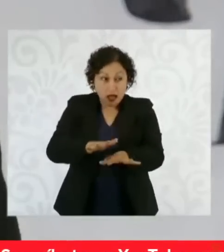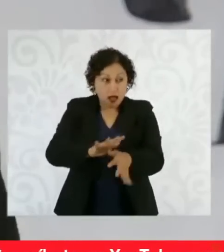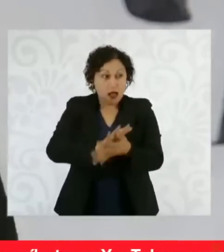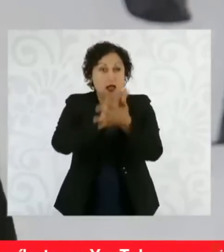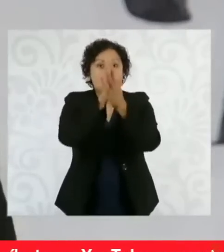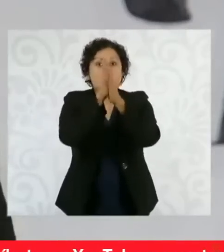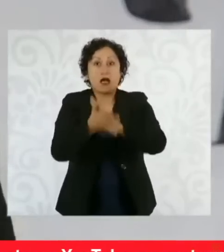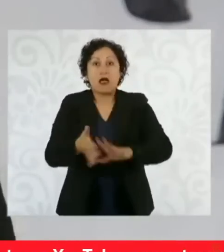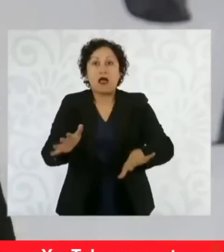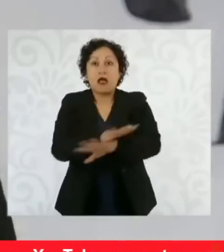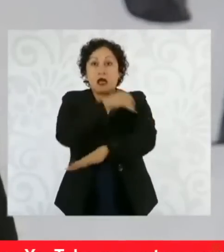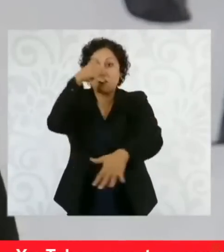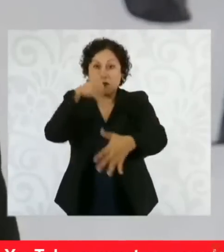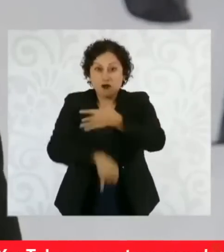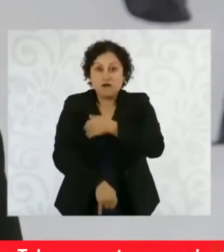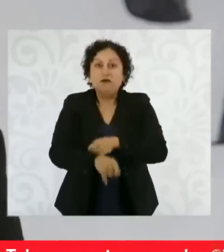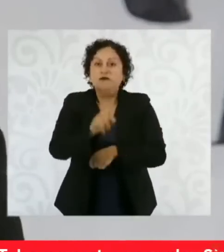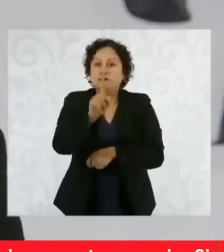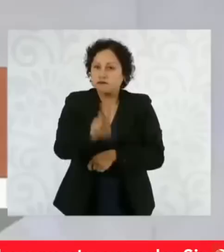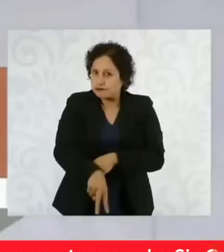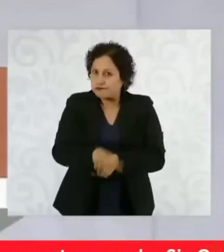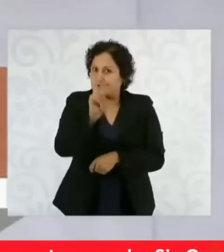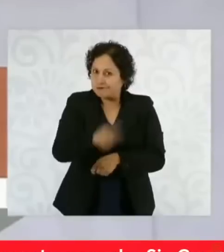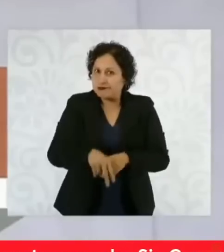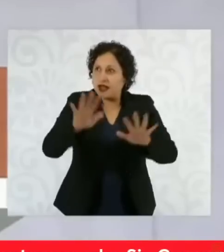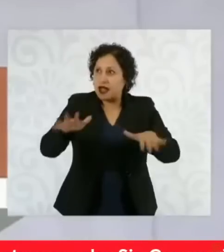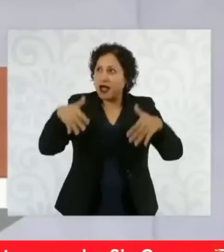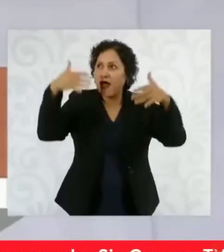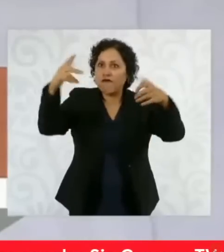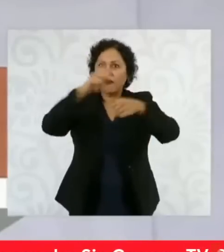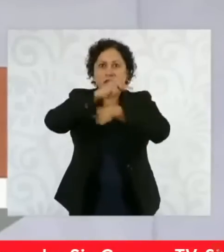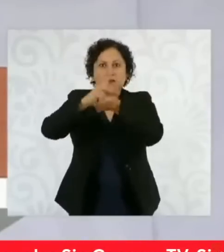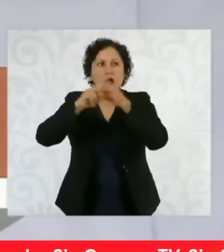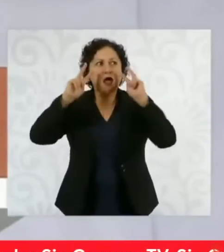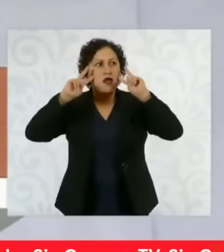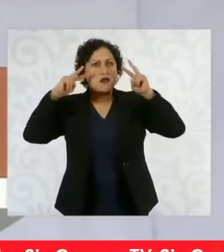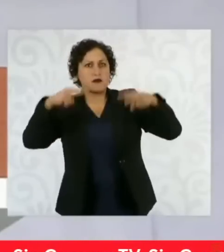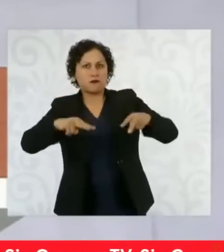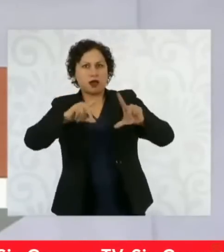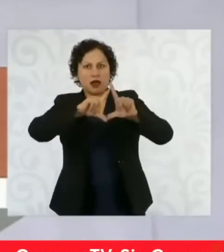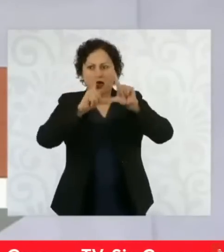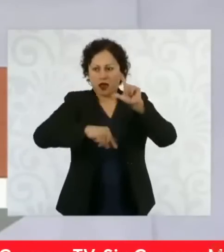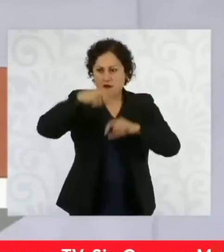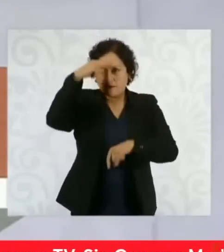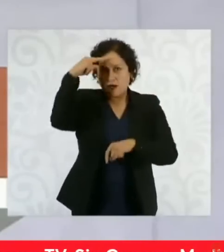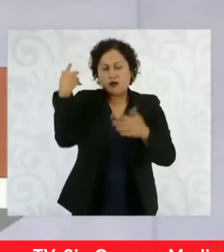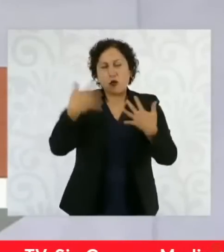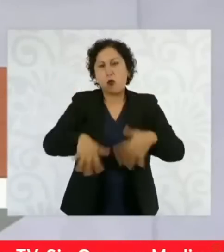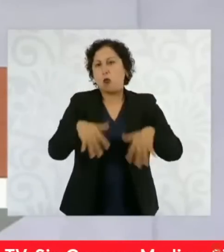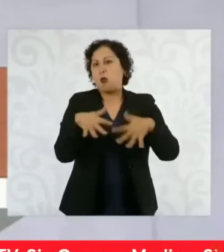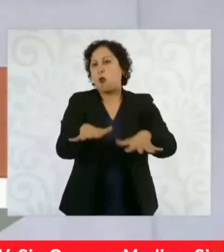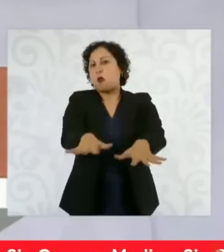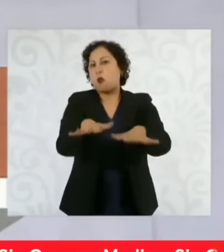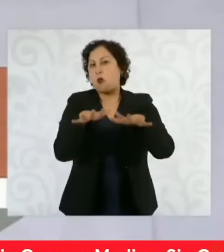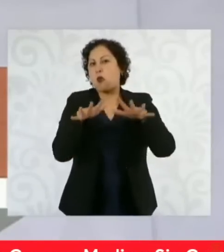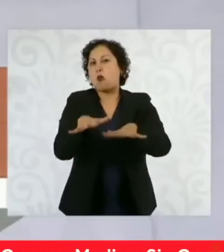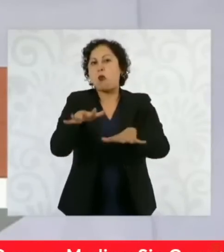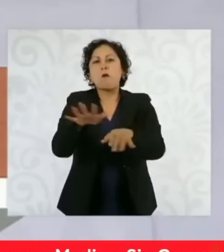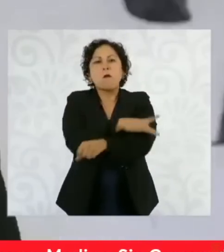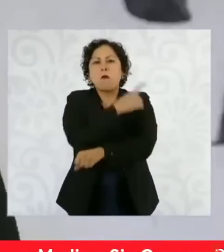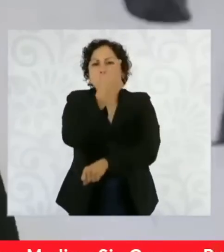con admiración. México tiene, sobre todo, un pueblo resistente,